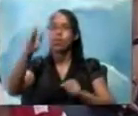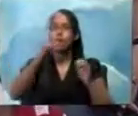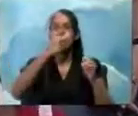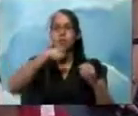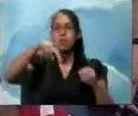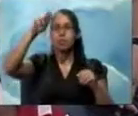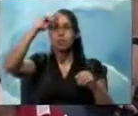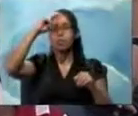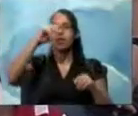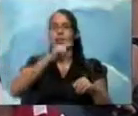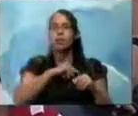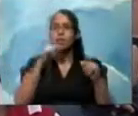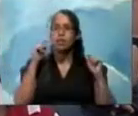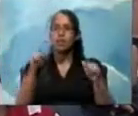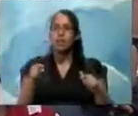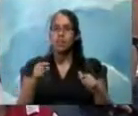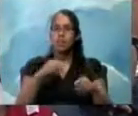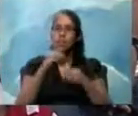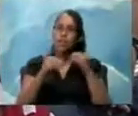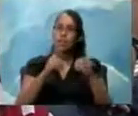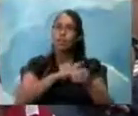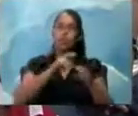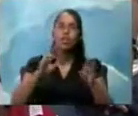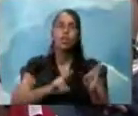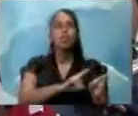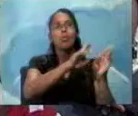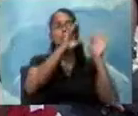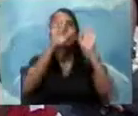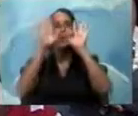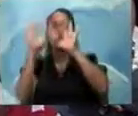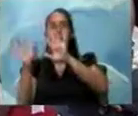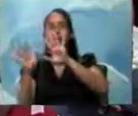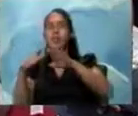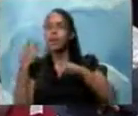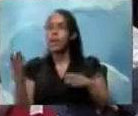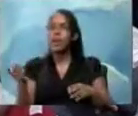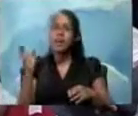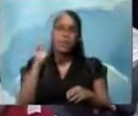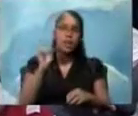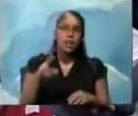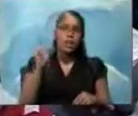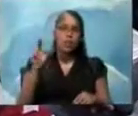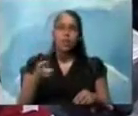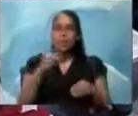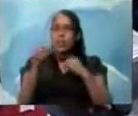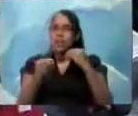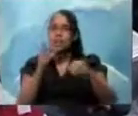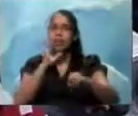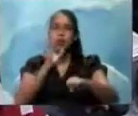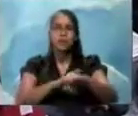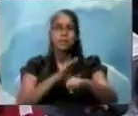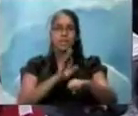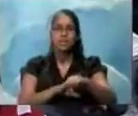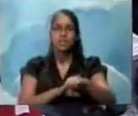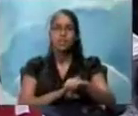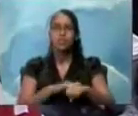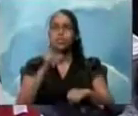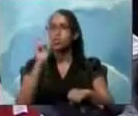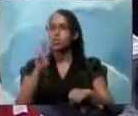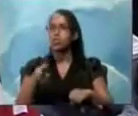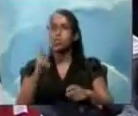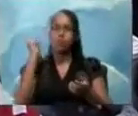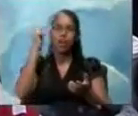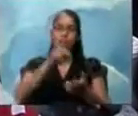Padre, el Creador del universo, el que nunca hizo pecado, nunca